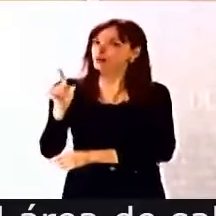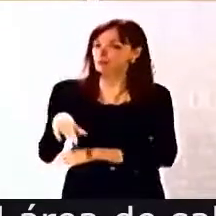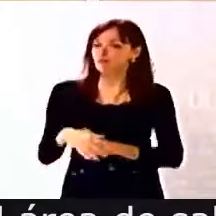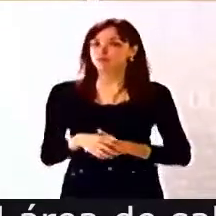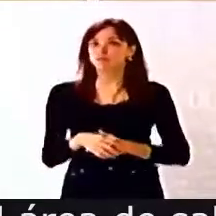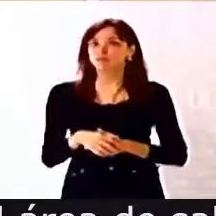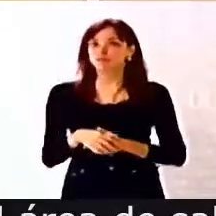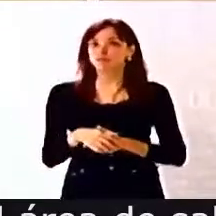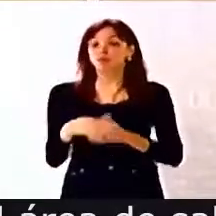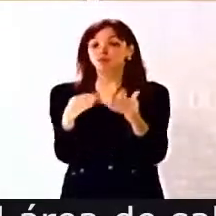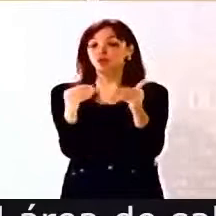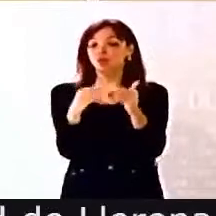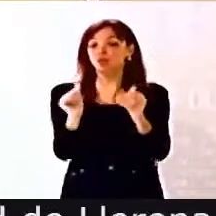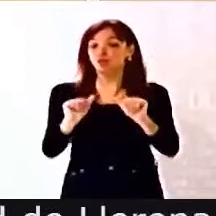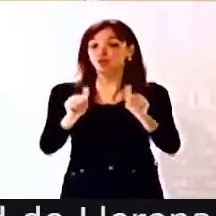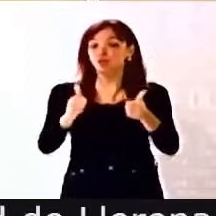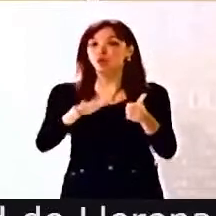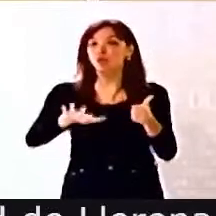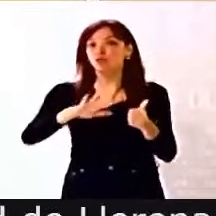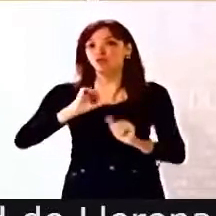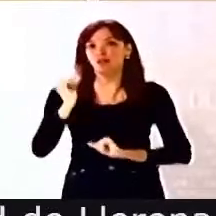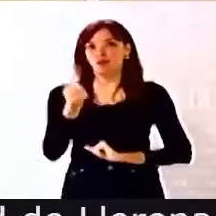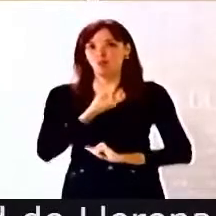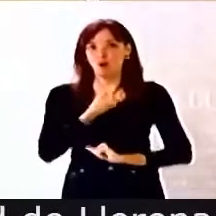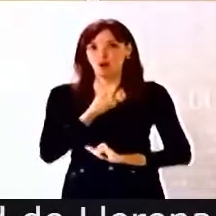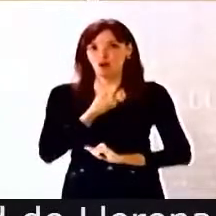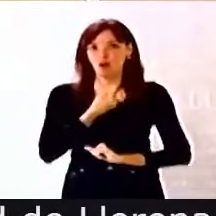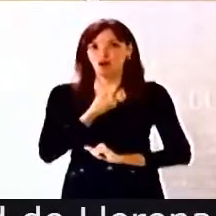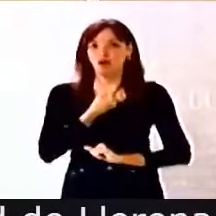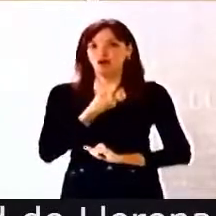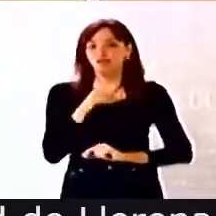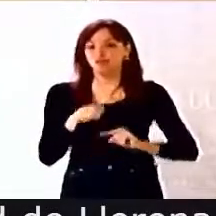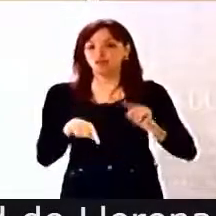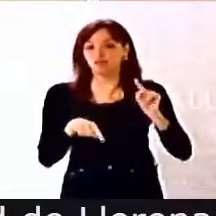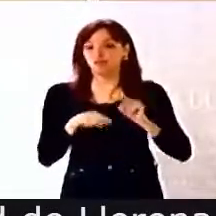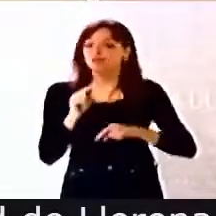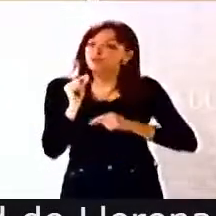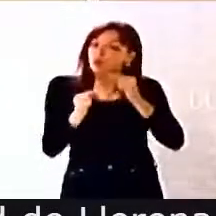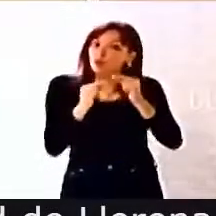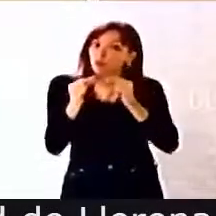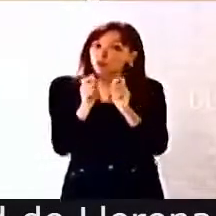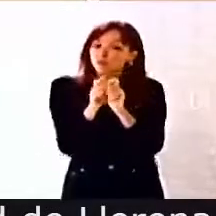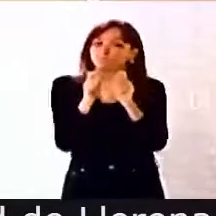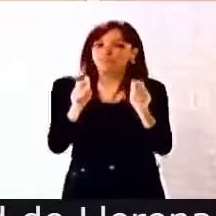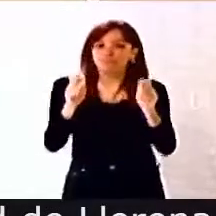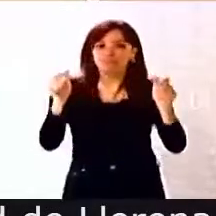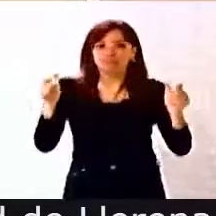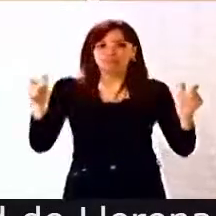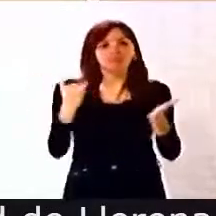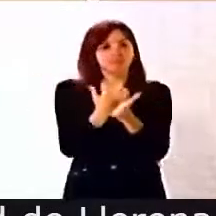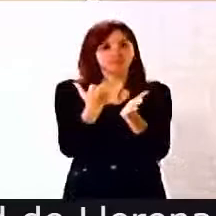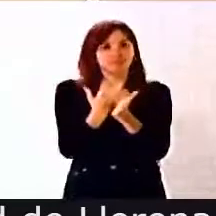empezando a utilizar en el área de salud de Navalmoral de la Mata. Y se irán incorporando el resto de las áreas de salud.